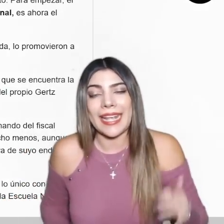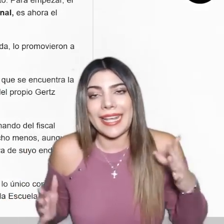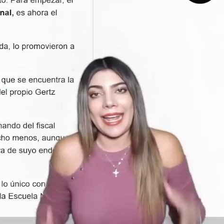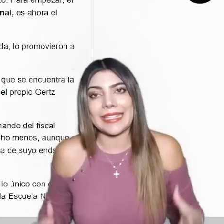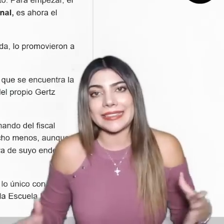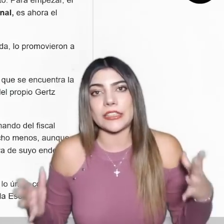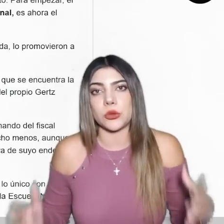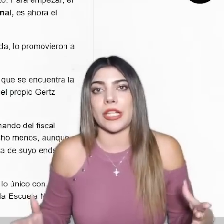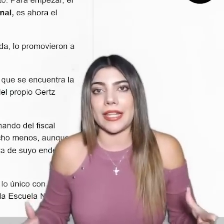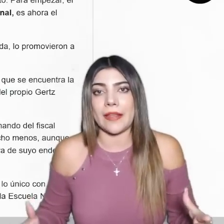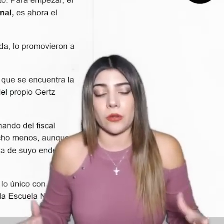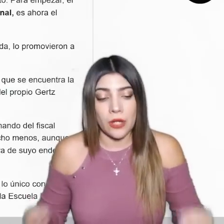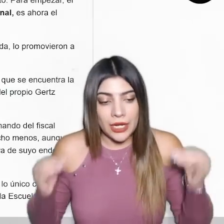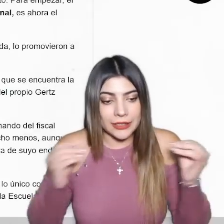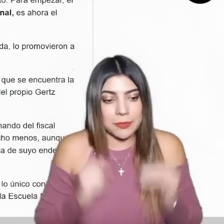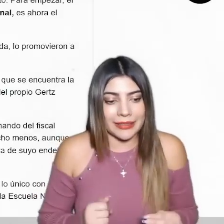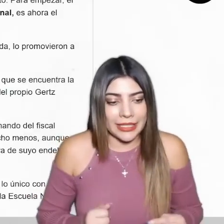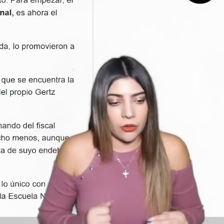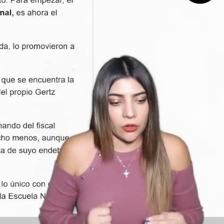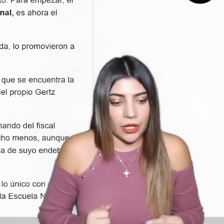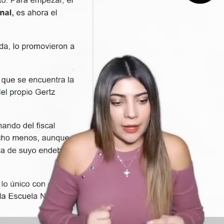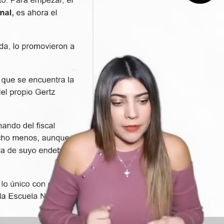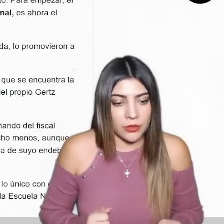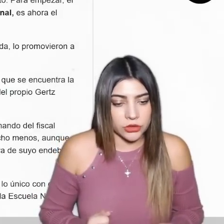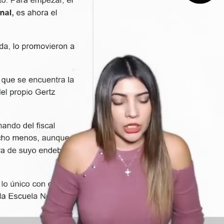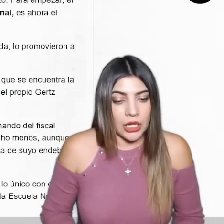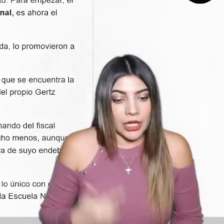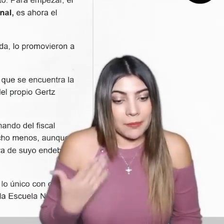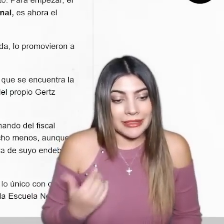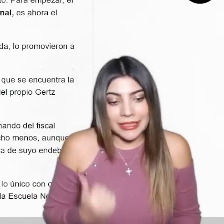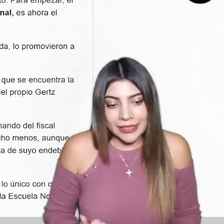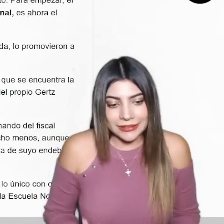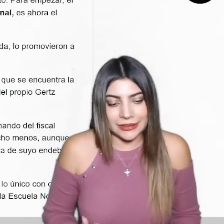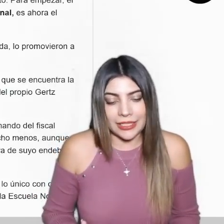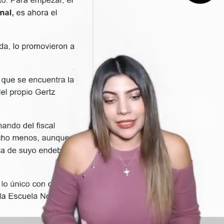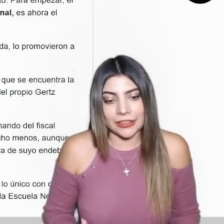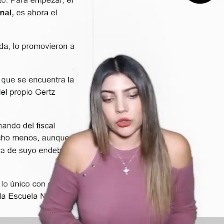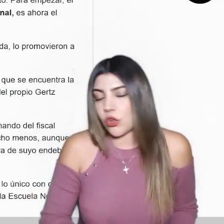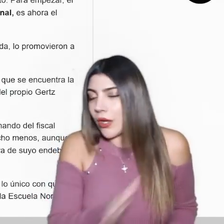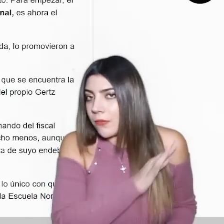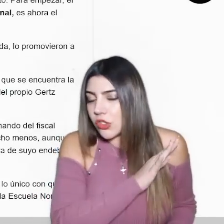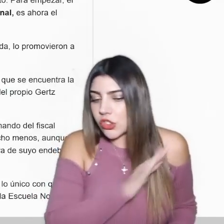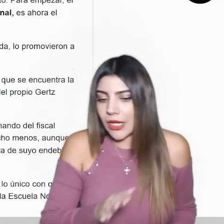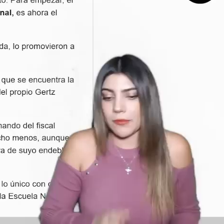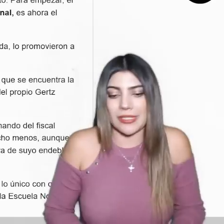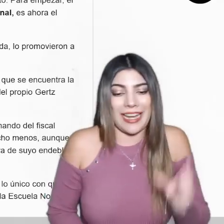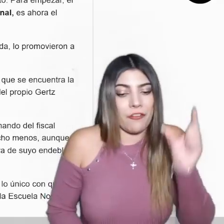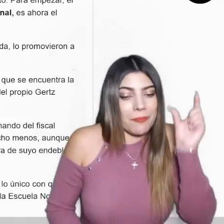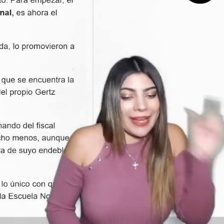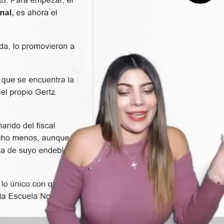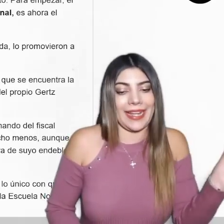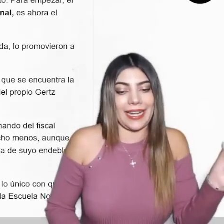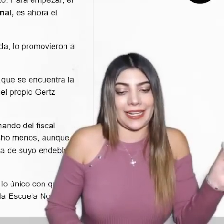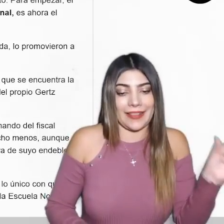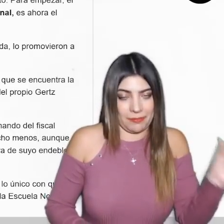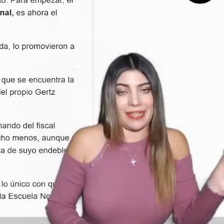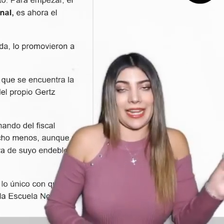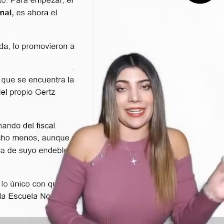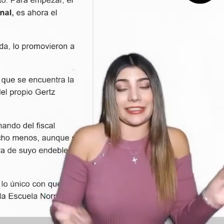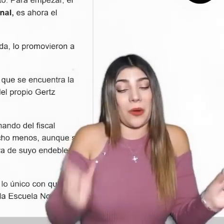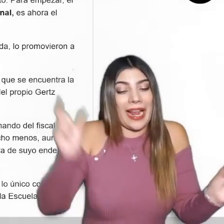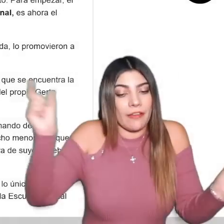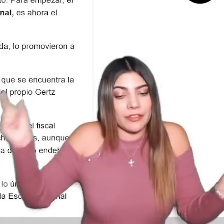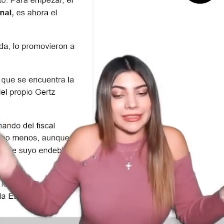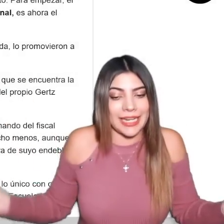fiar? ¿Qué está sucediendo? Les platico, amigos, el presidente tiene razón. No hay muchos cambios de la PGR de